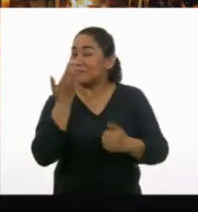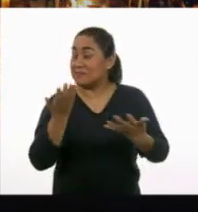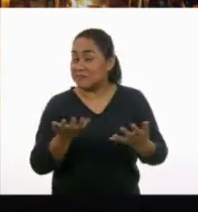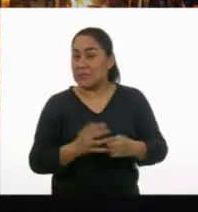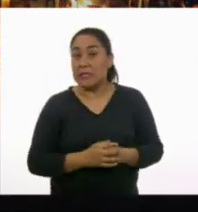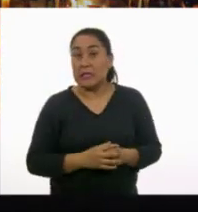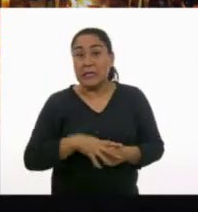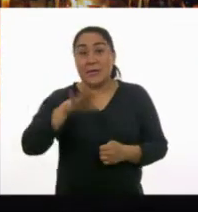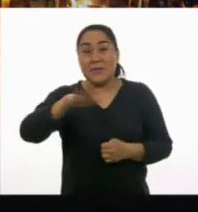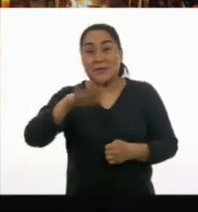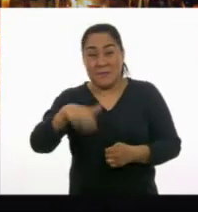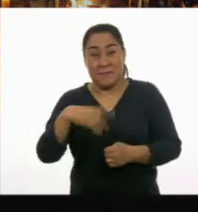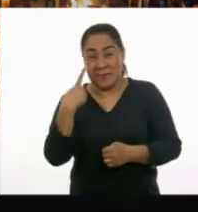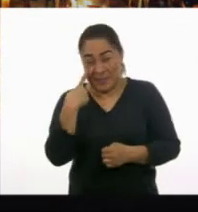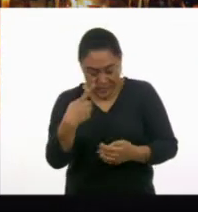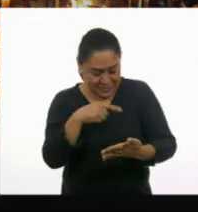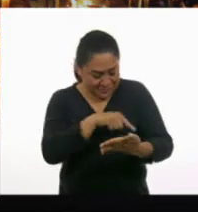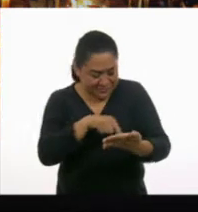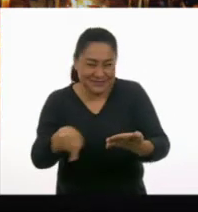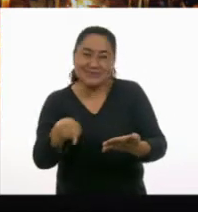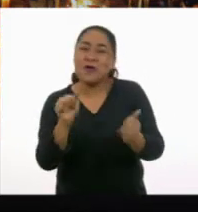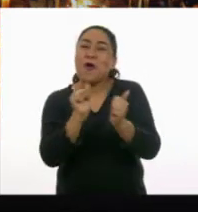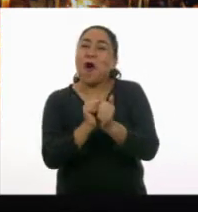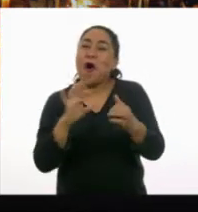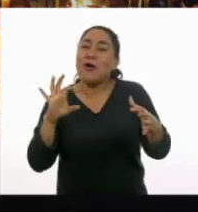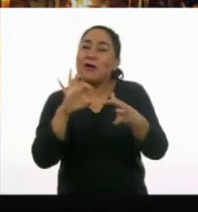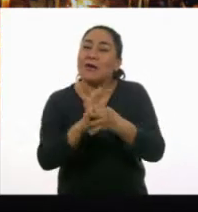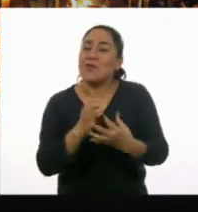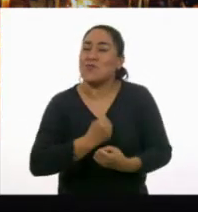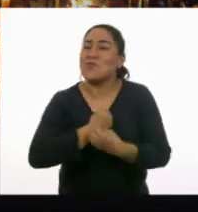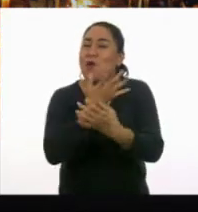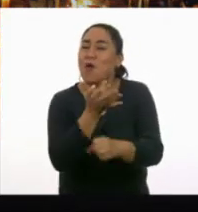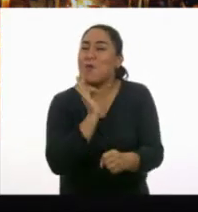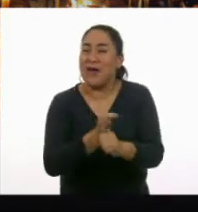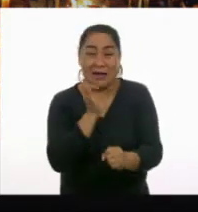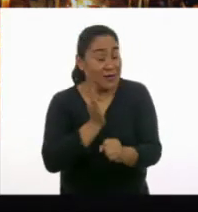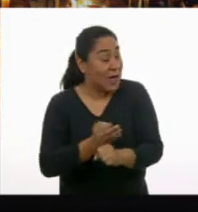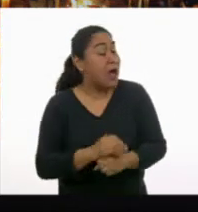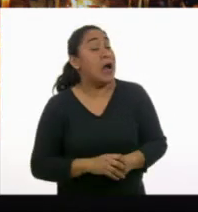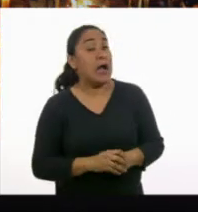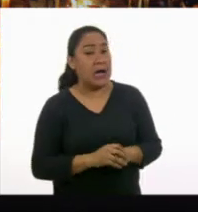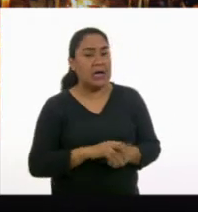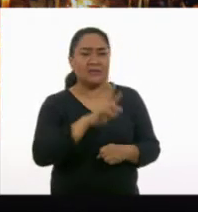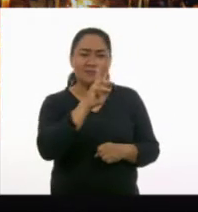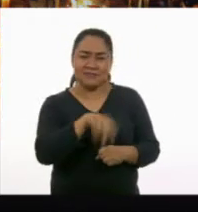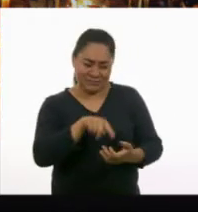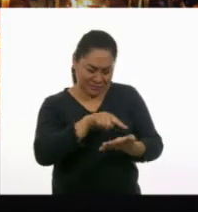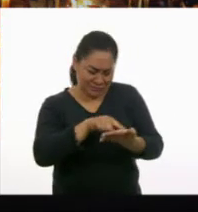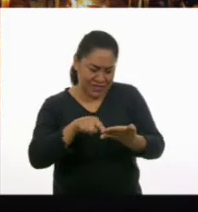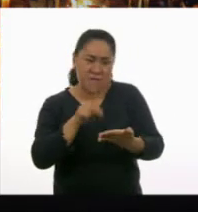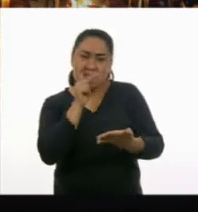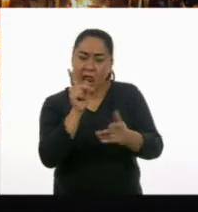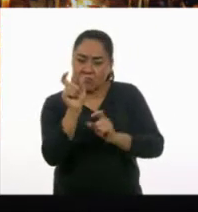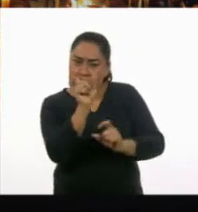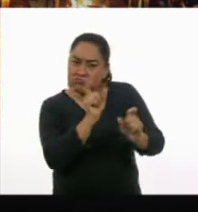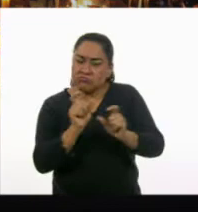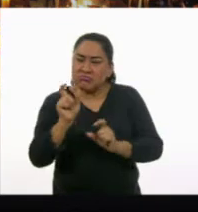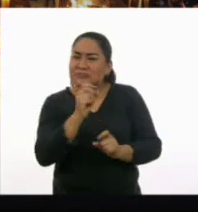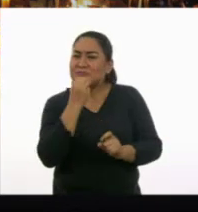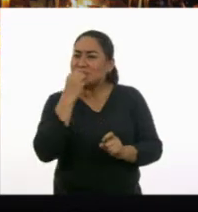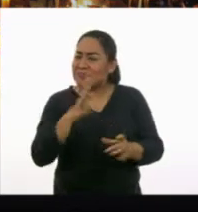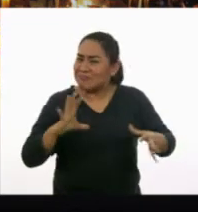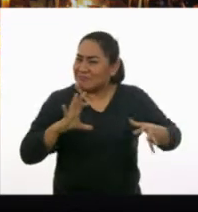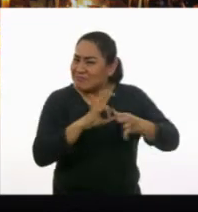Mira, aquí está todo el sentido del humor. Todo. Ajá. Y qué sí. Bello juego de palabras. Sí, ve nada